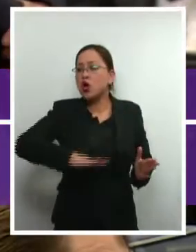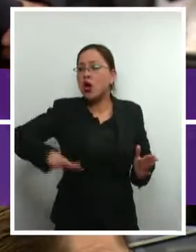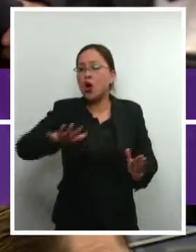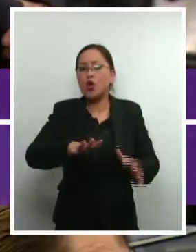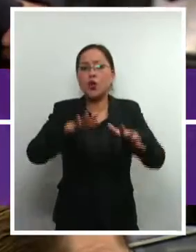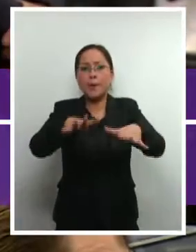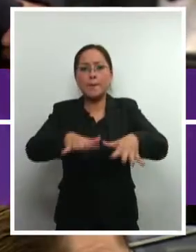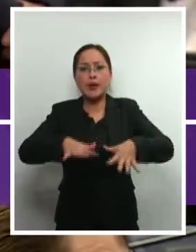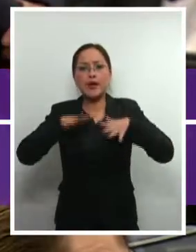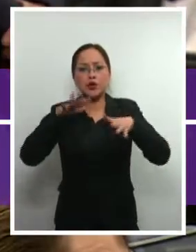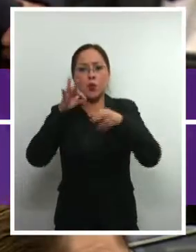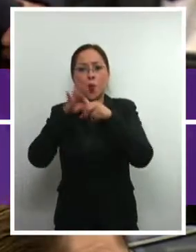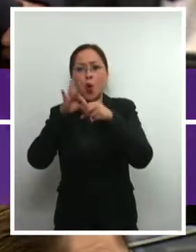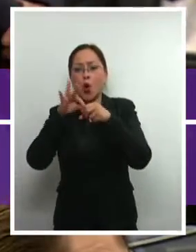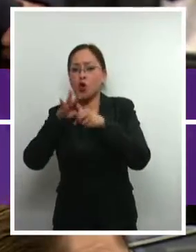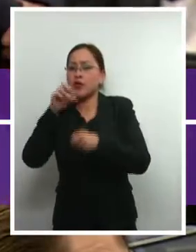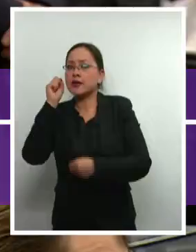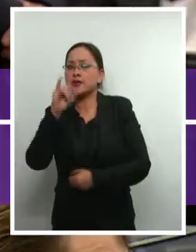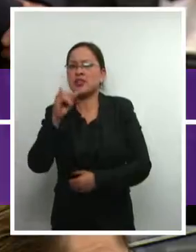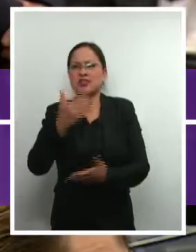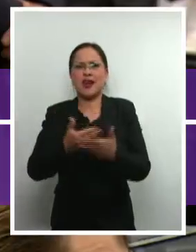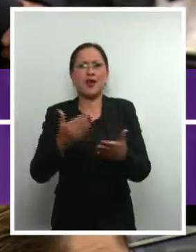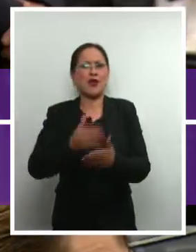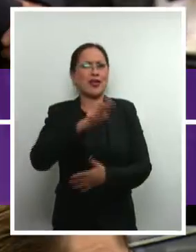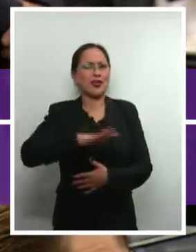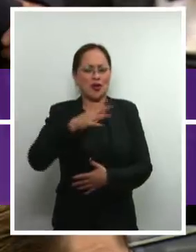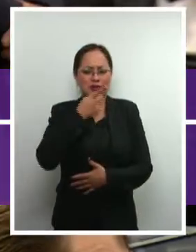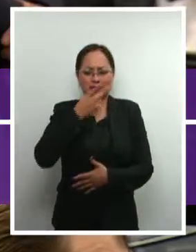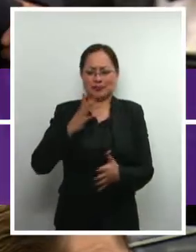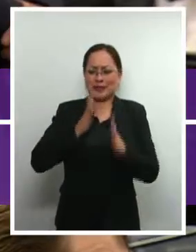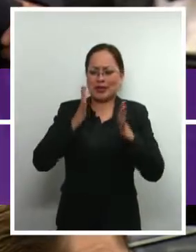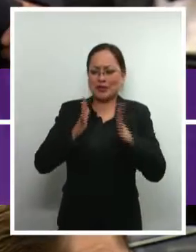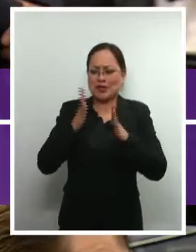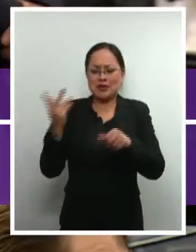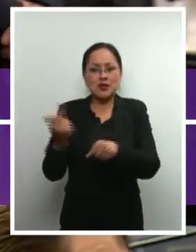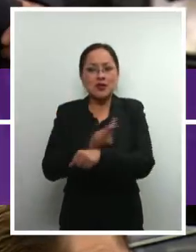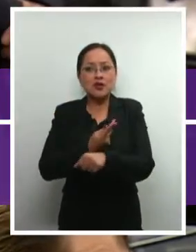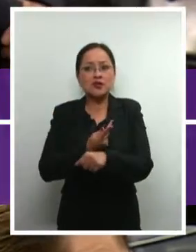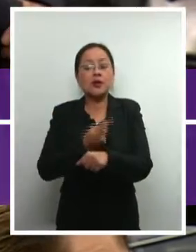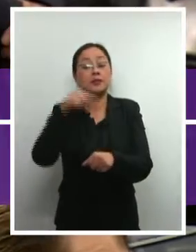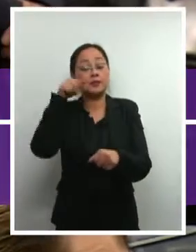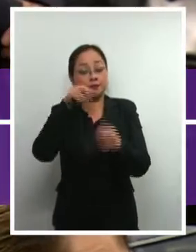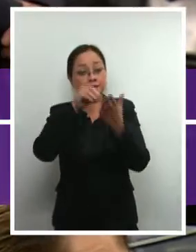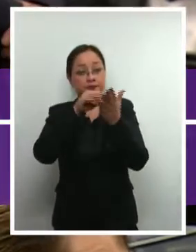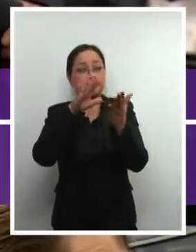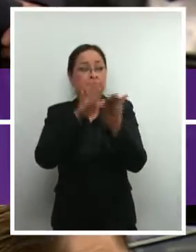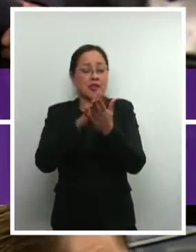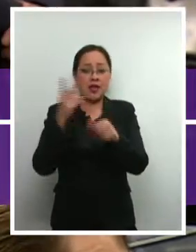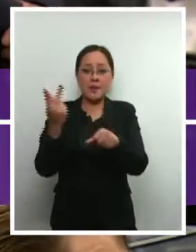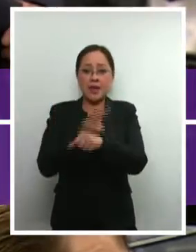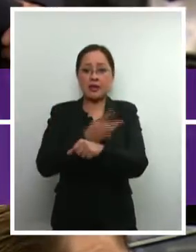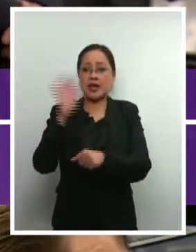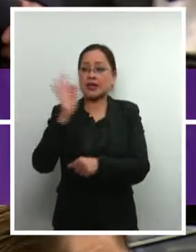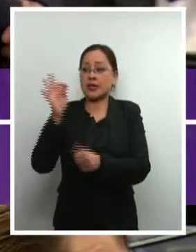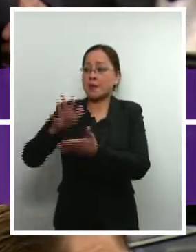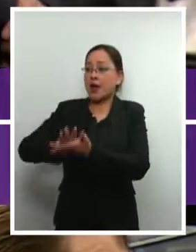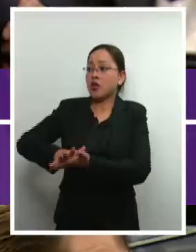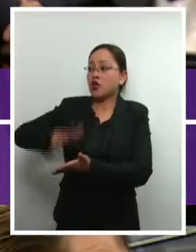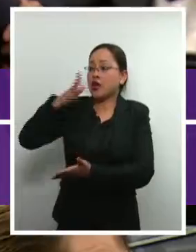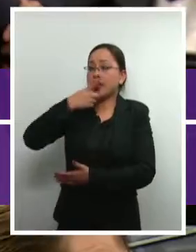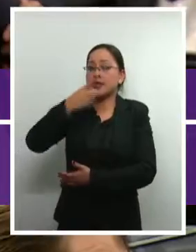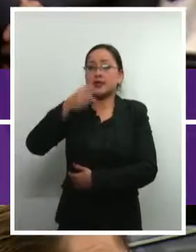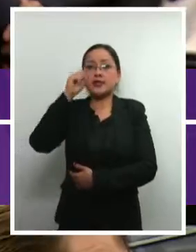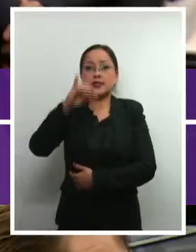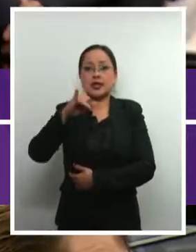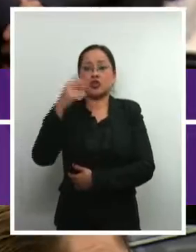qué se llaman a sorpresa, si claramente establece que de ser aprobada por mayoría calificada